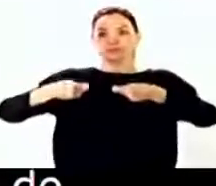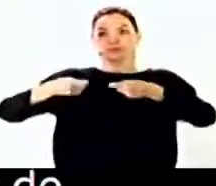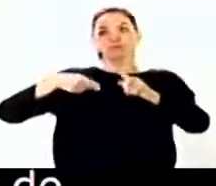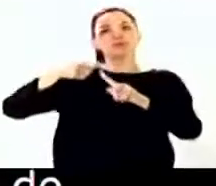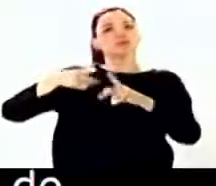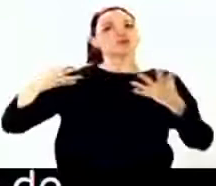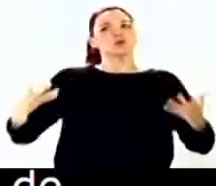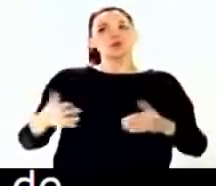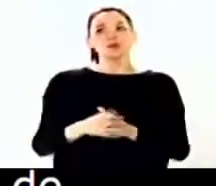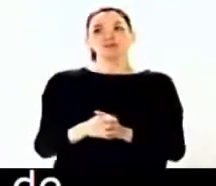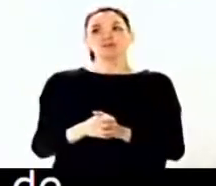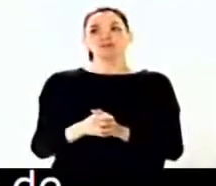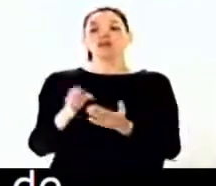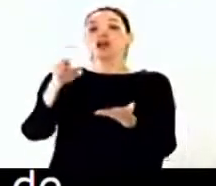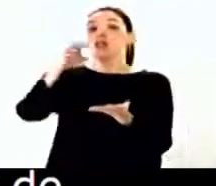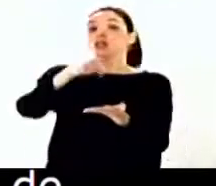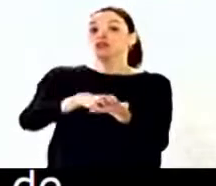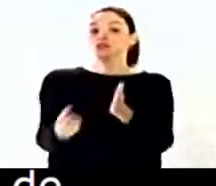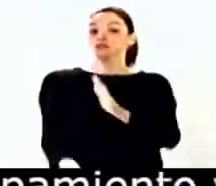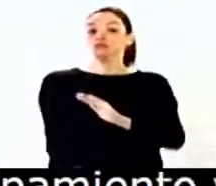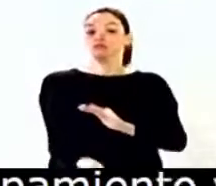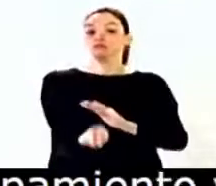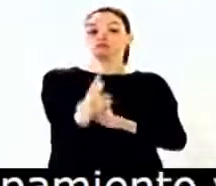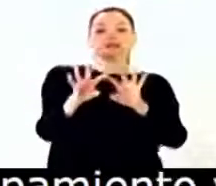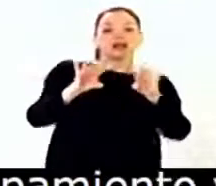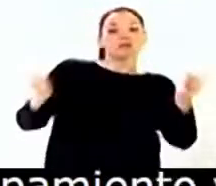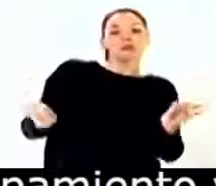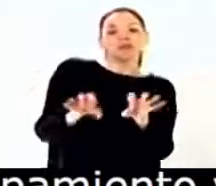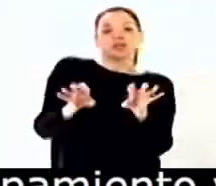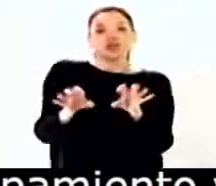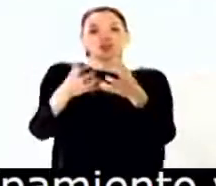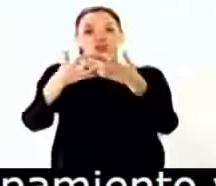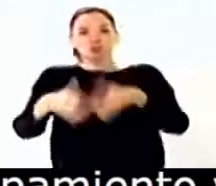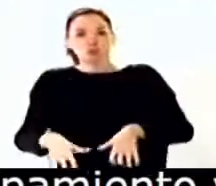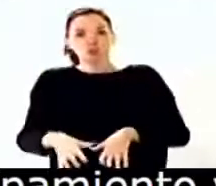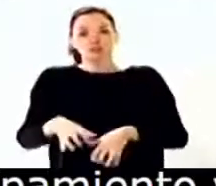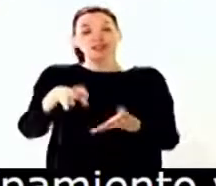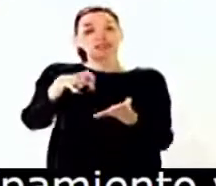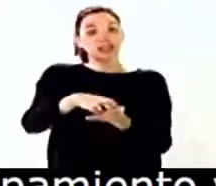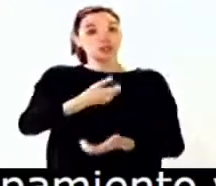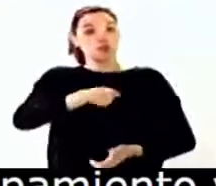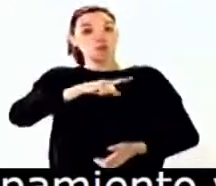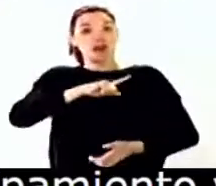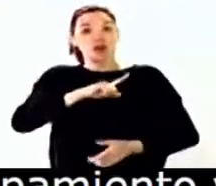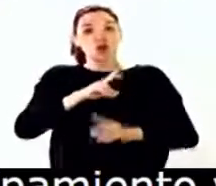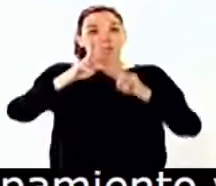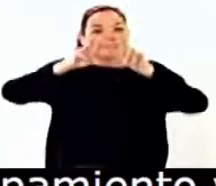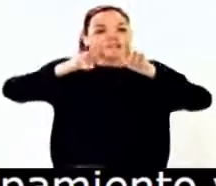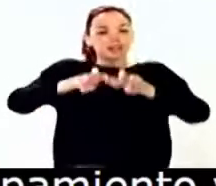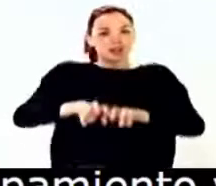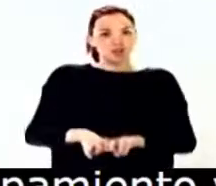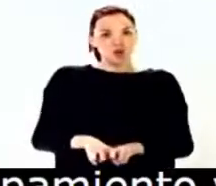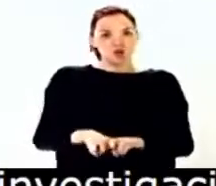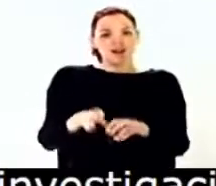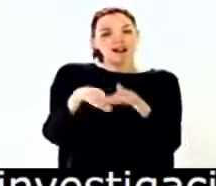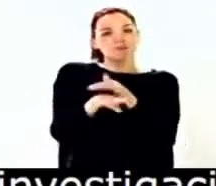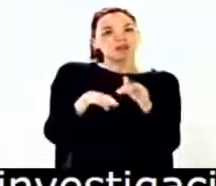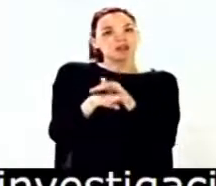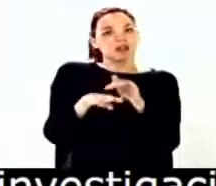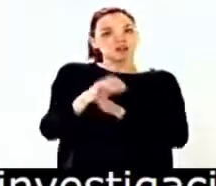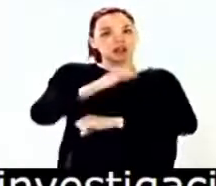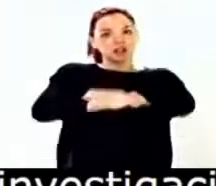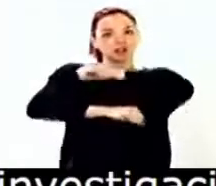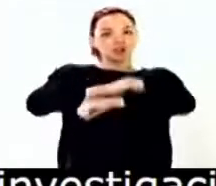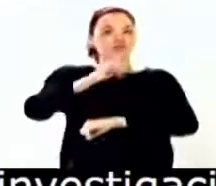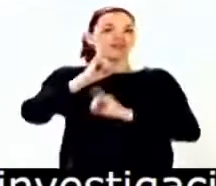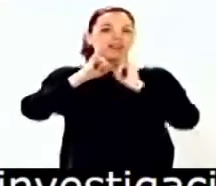creación, equipamiento y puesta en marcha de este Centro Ibérico de Investigación en Almacenamiento Energético. Por tanto, creo que es